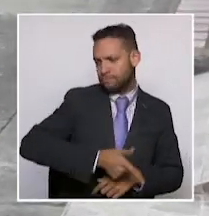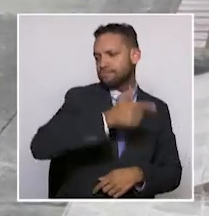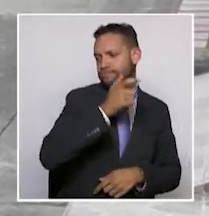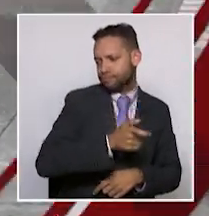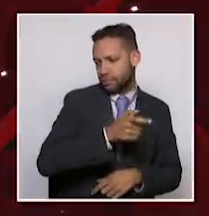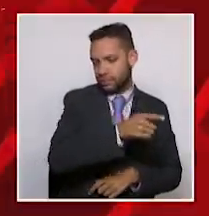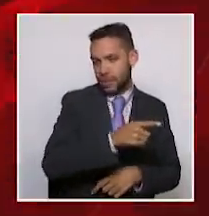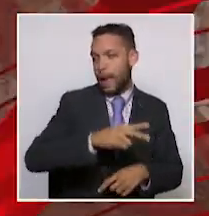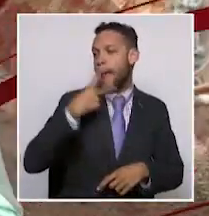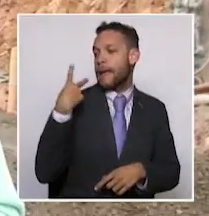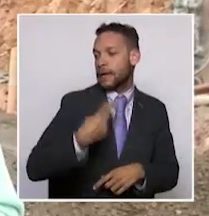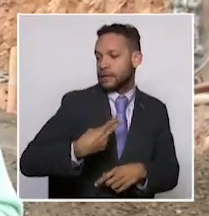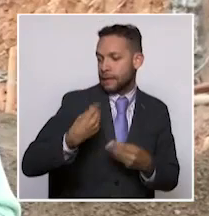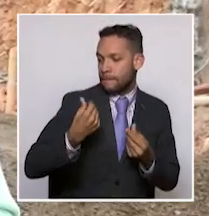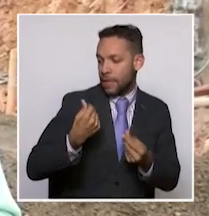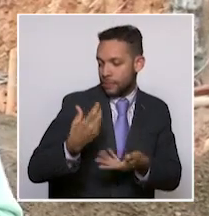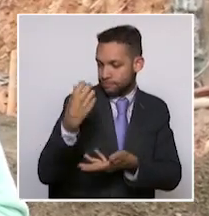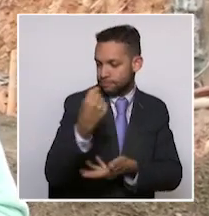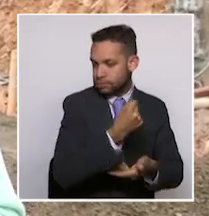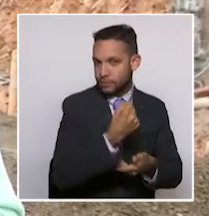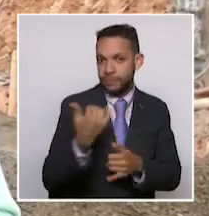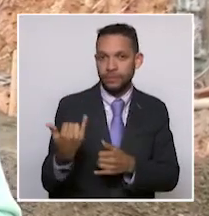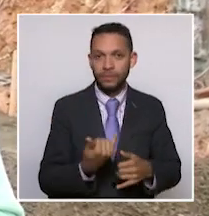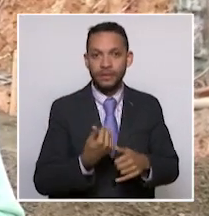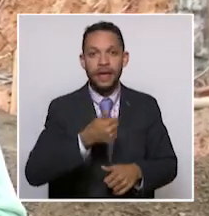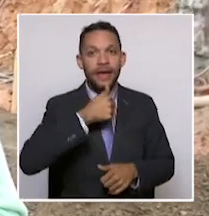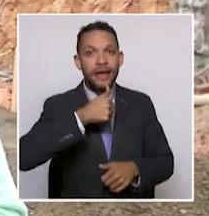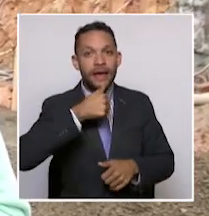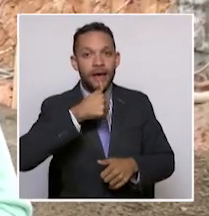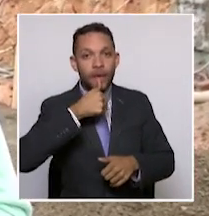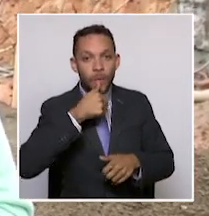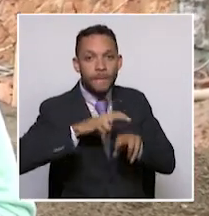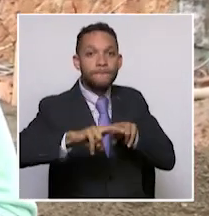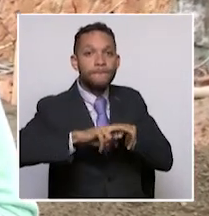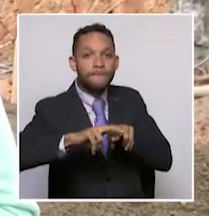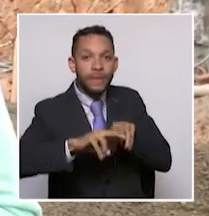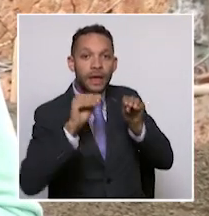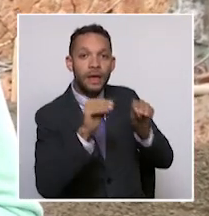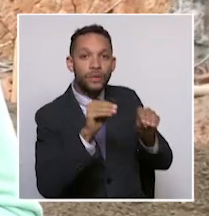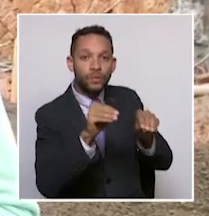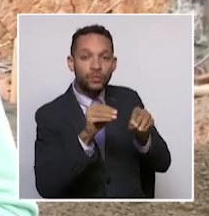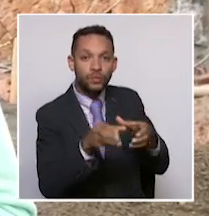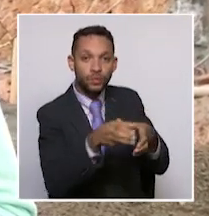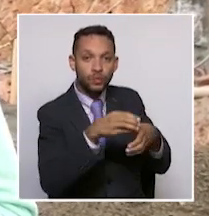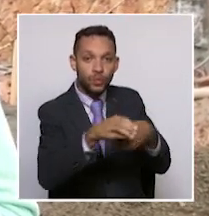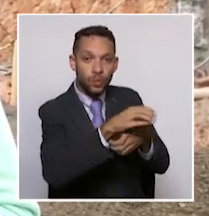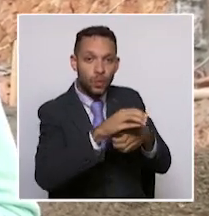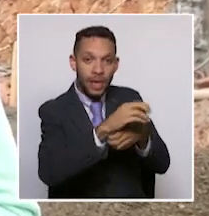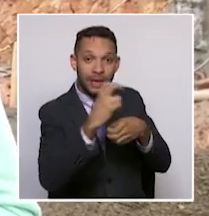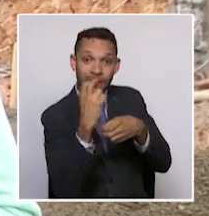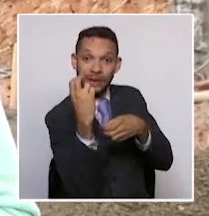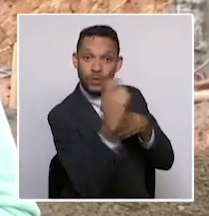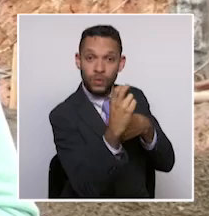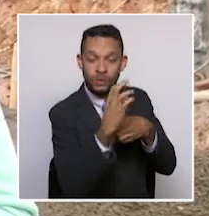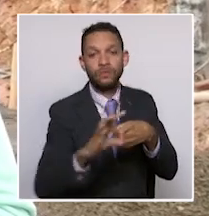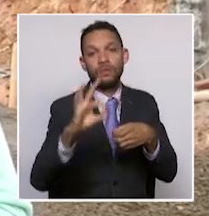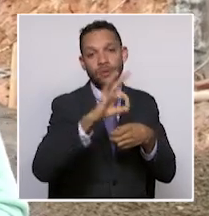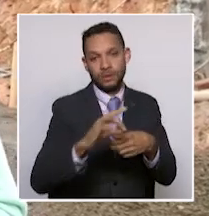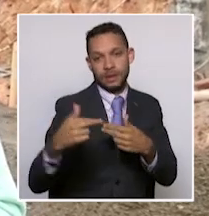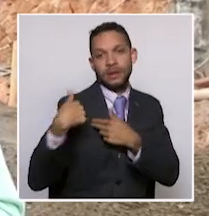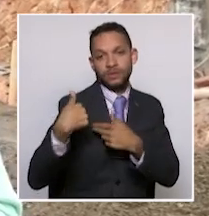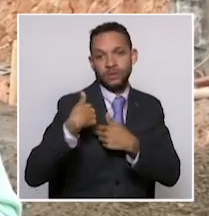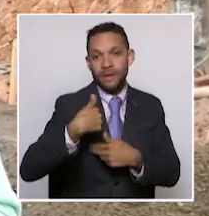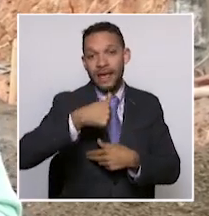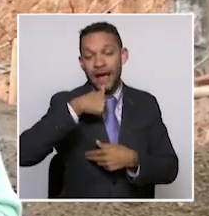una herencia. Aguas de Manizales hace un llamado a los habitantes de la comuna norte de esta ciudad para que hagan un uso responsable del